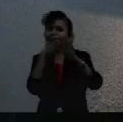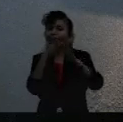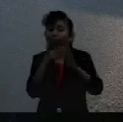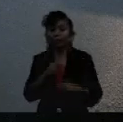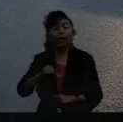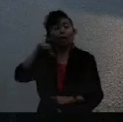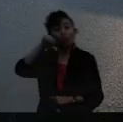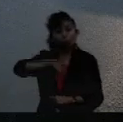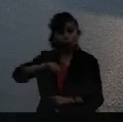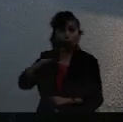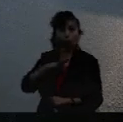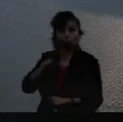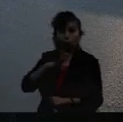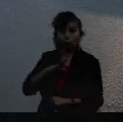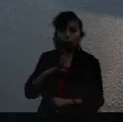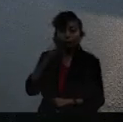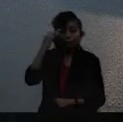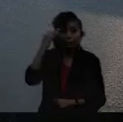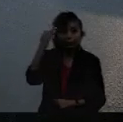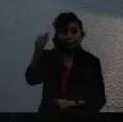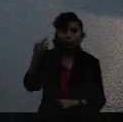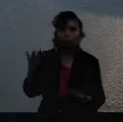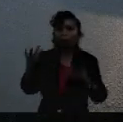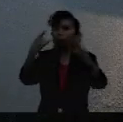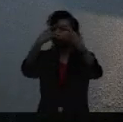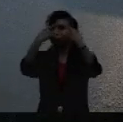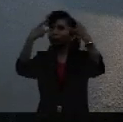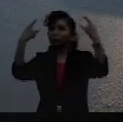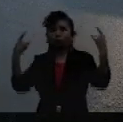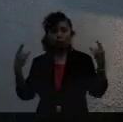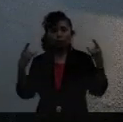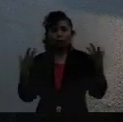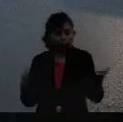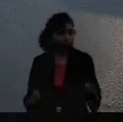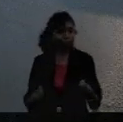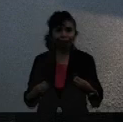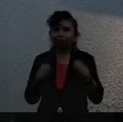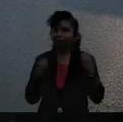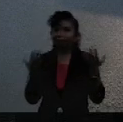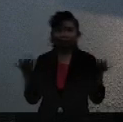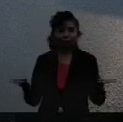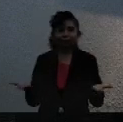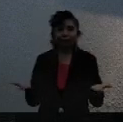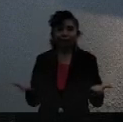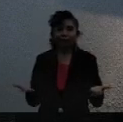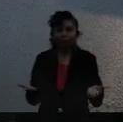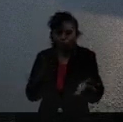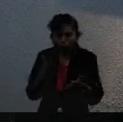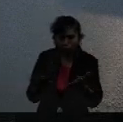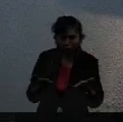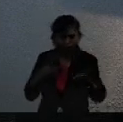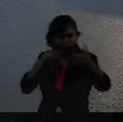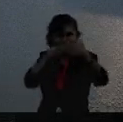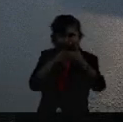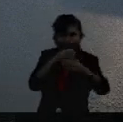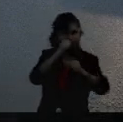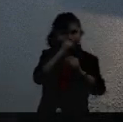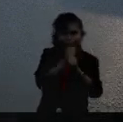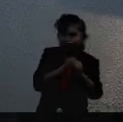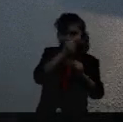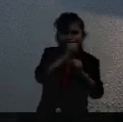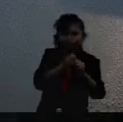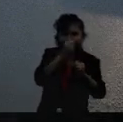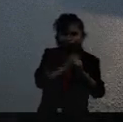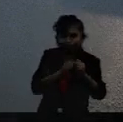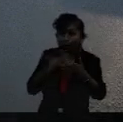enfrentamos en este tiempo que es un tiempo histórico que nos toca vivir estamos combatiendo las inercias negativas de